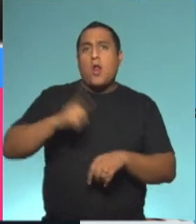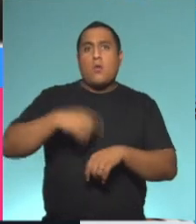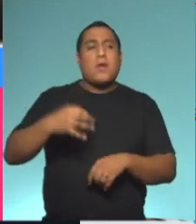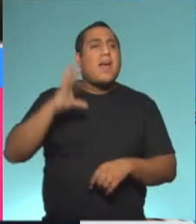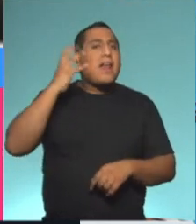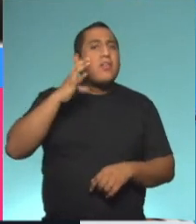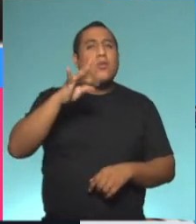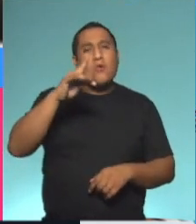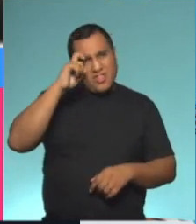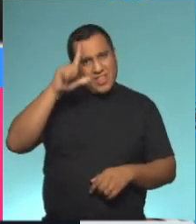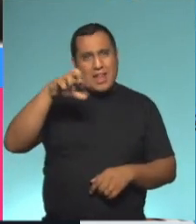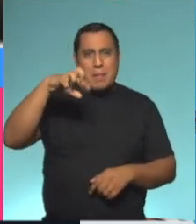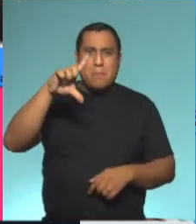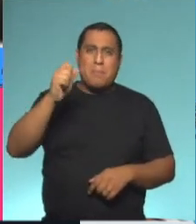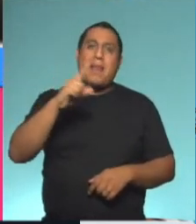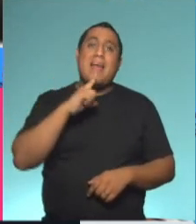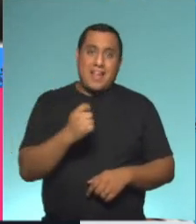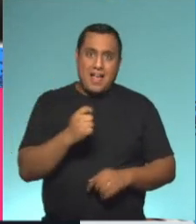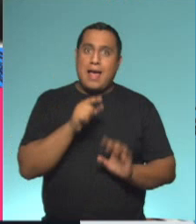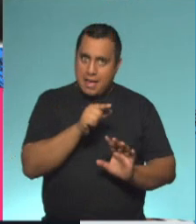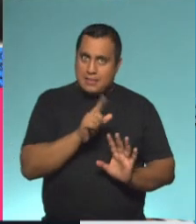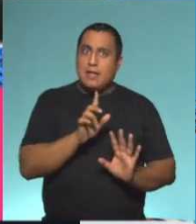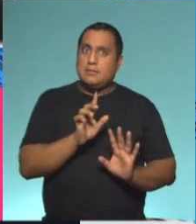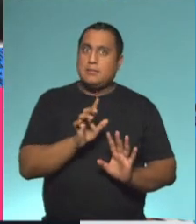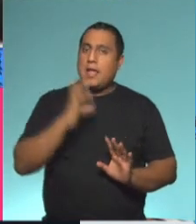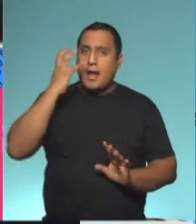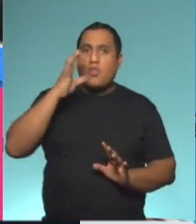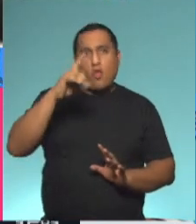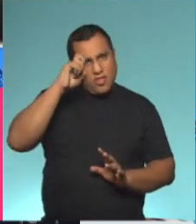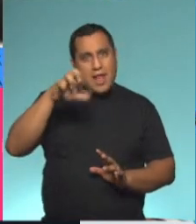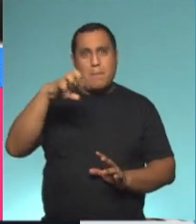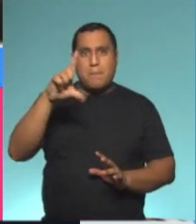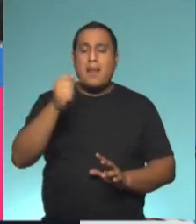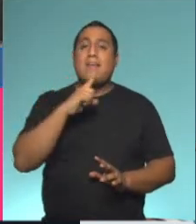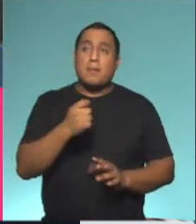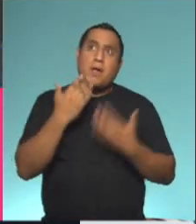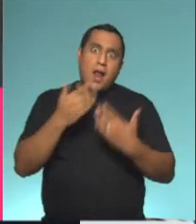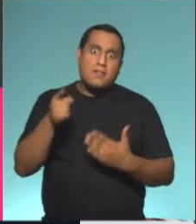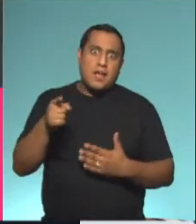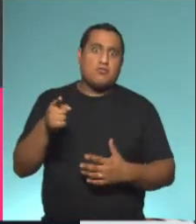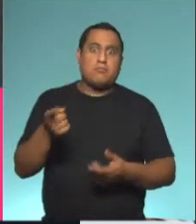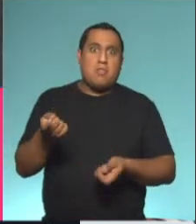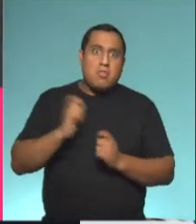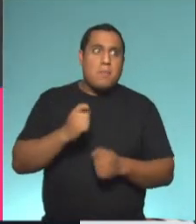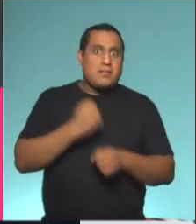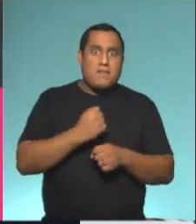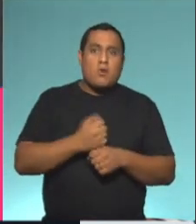del Plata, ¿no? En Radio del Plata, exactamente. Gracias a la gente de Radio del Plata que nos dio esta posibilidad.